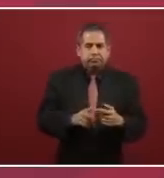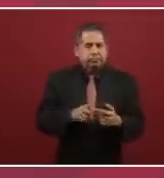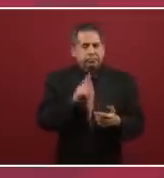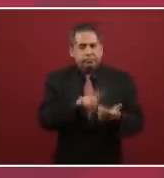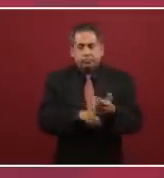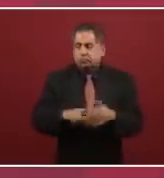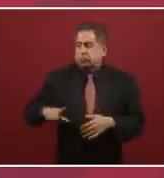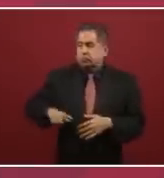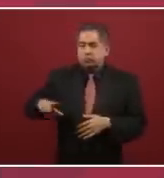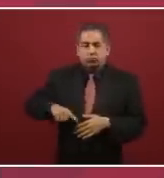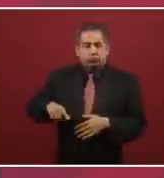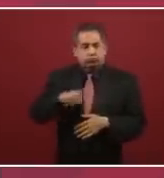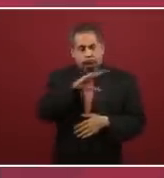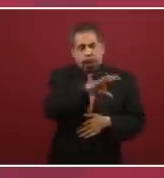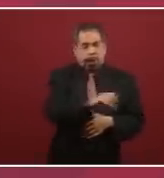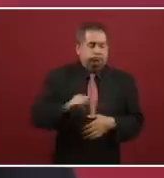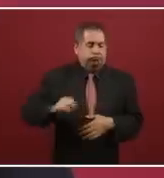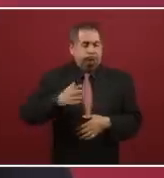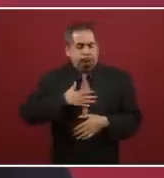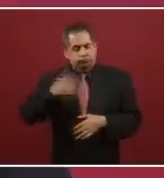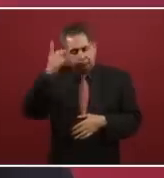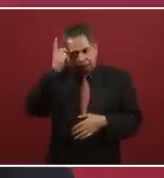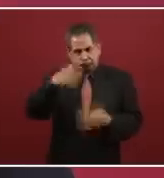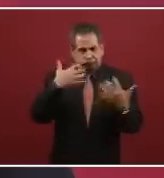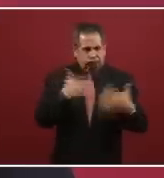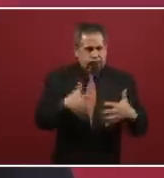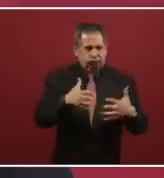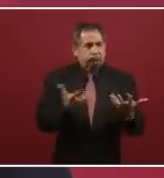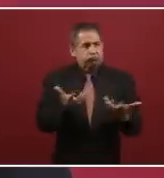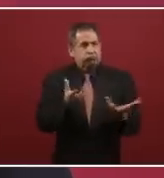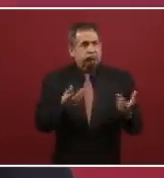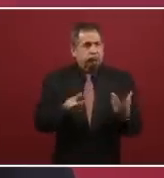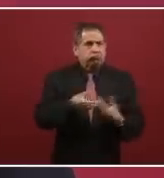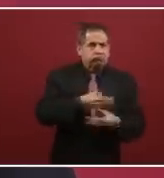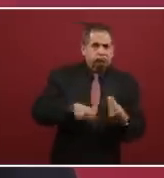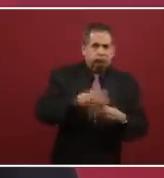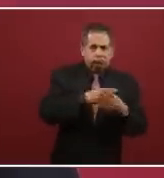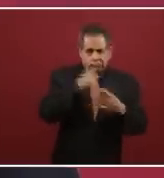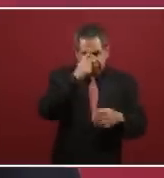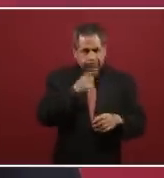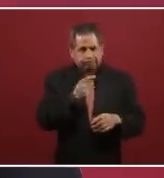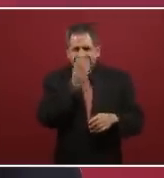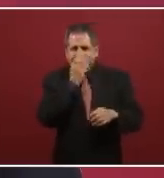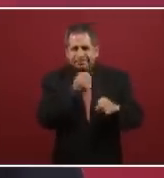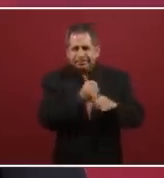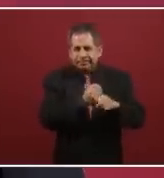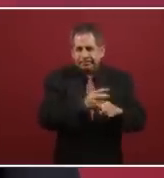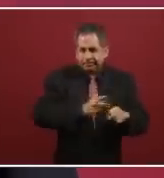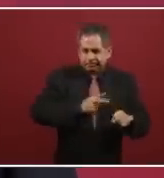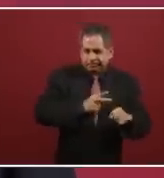del Estado, de la Nación, para producir los fertilizantes,